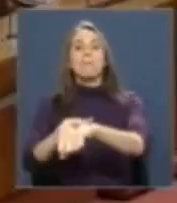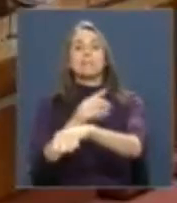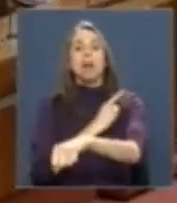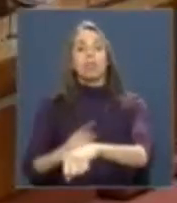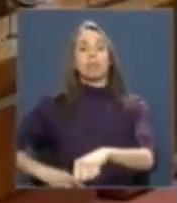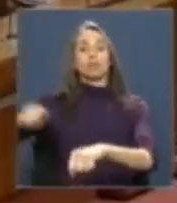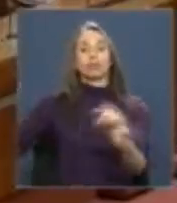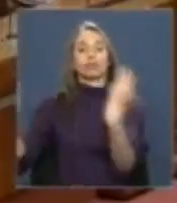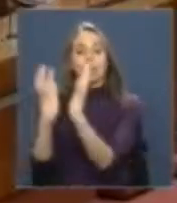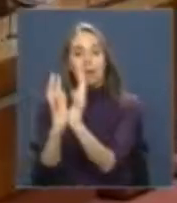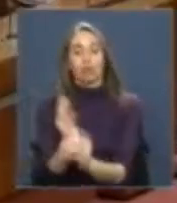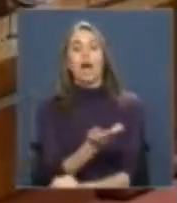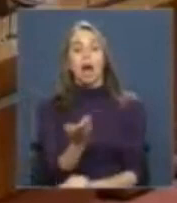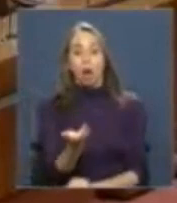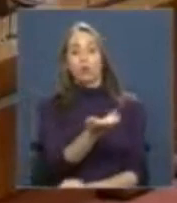en votación